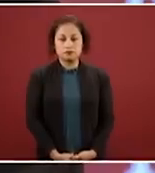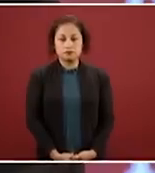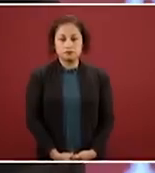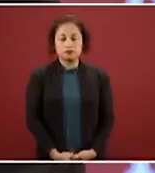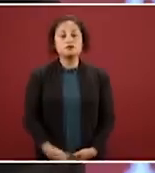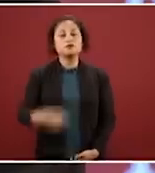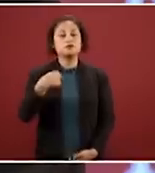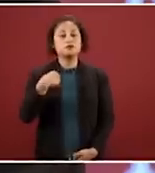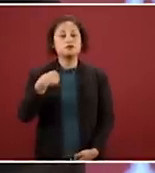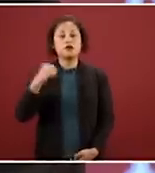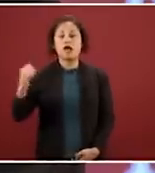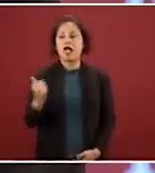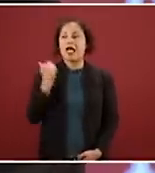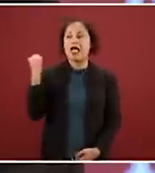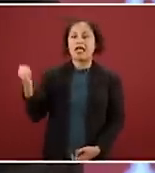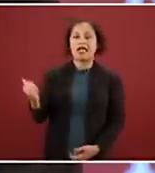oportunista.